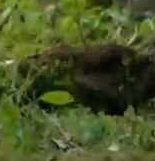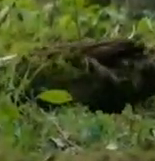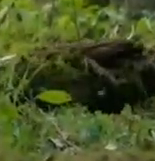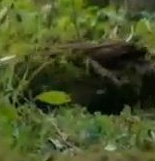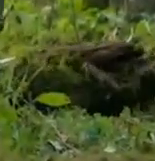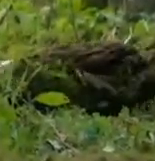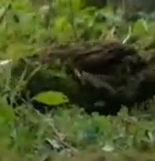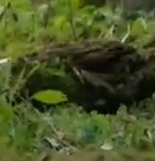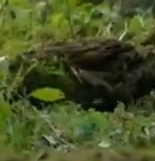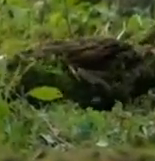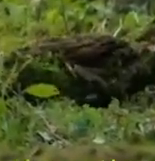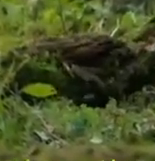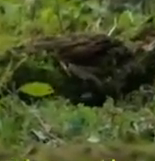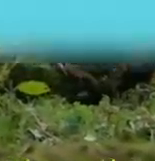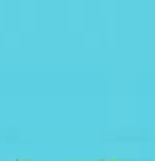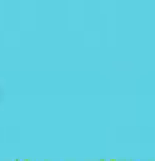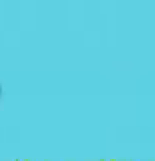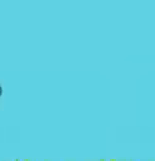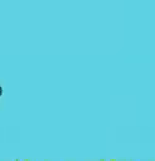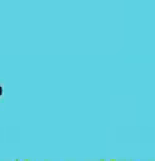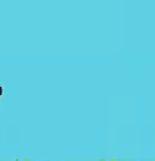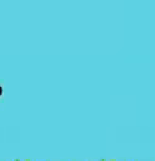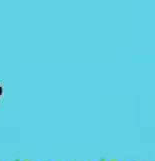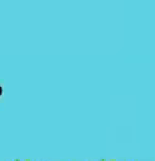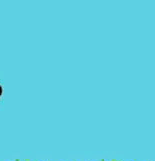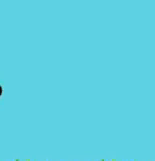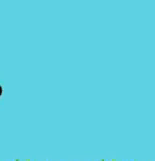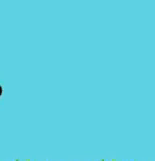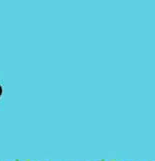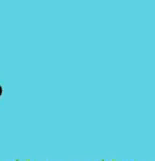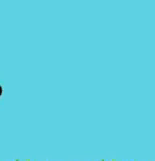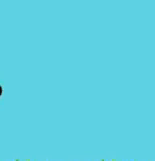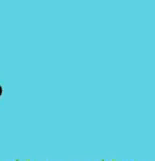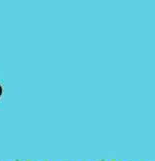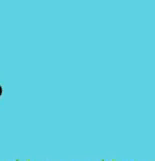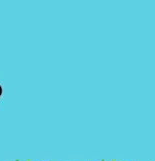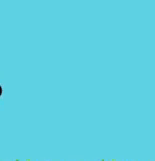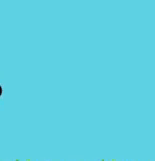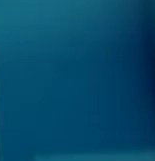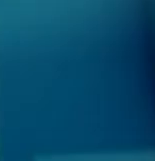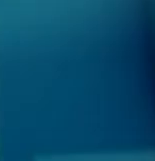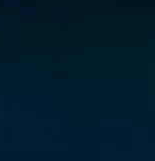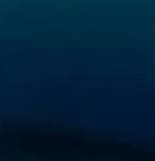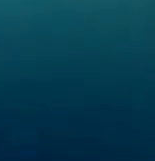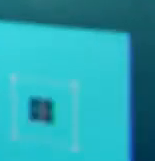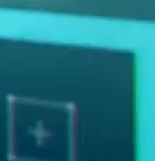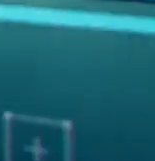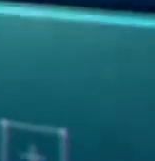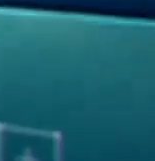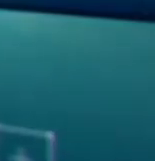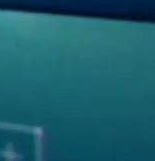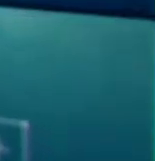Shorts México, programa 19, martes 22 horas.